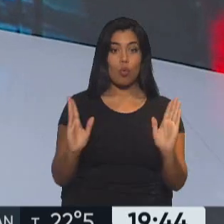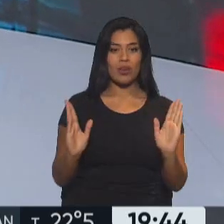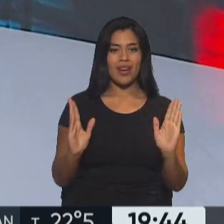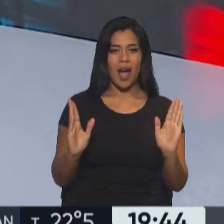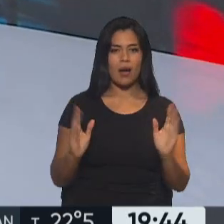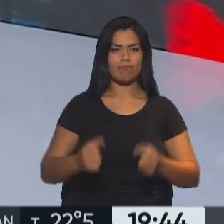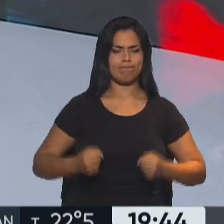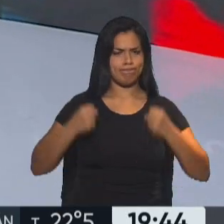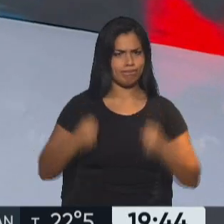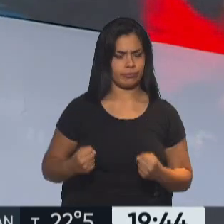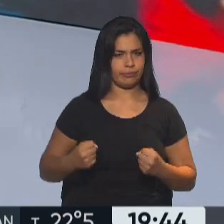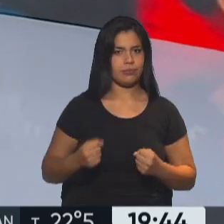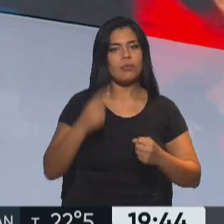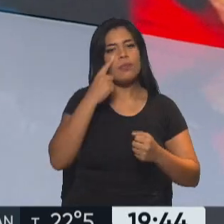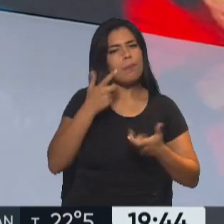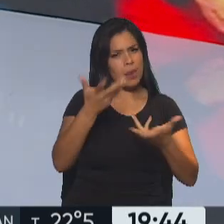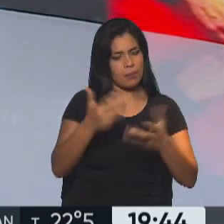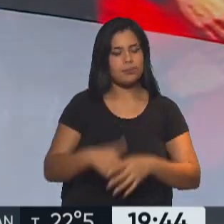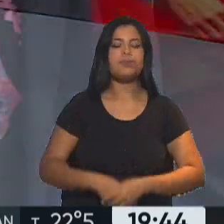pie. Mirá.